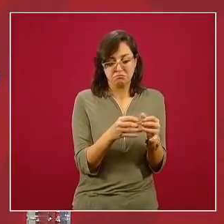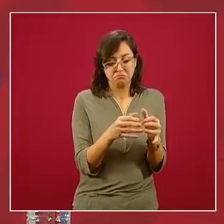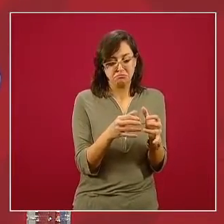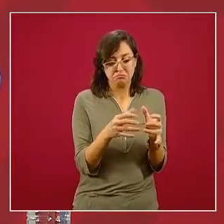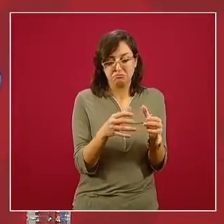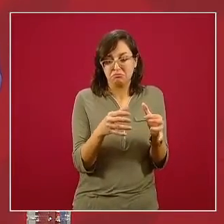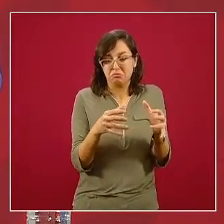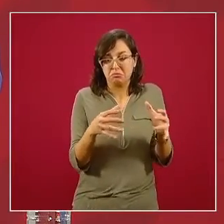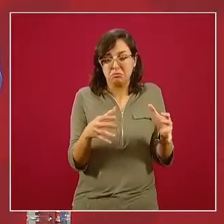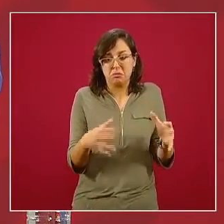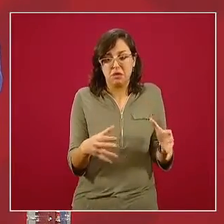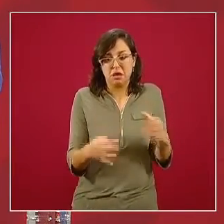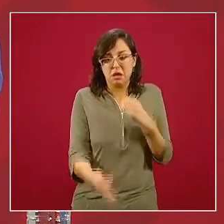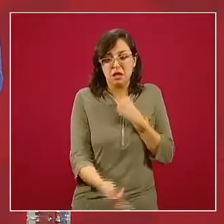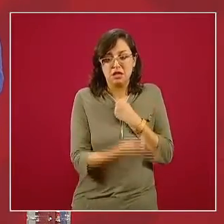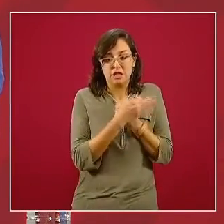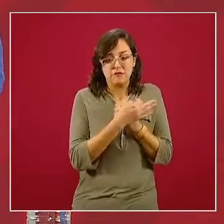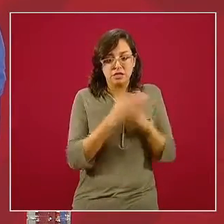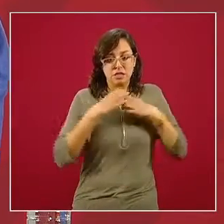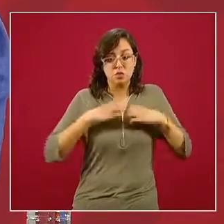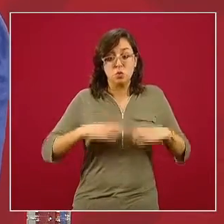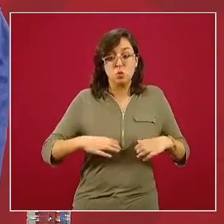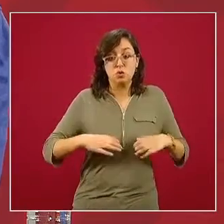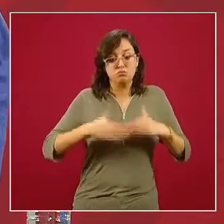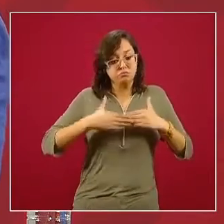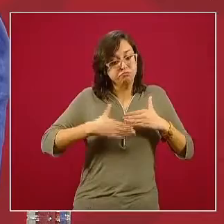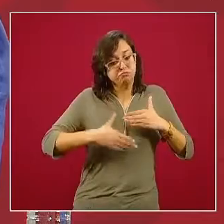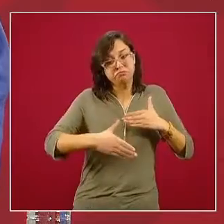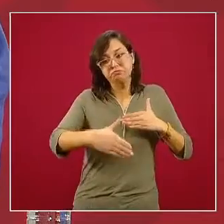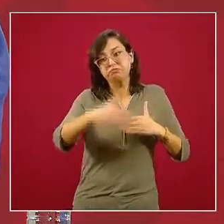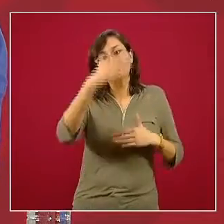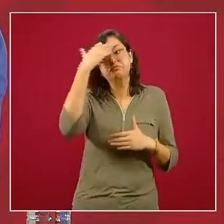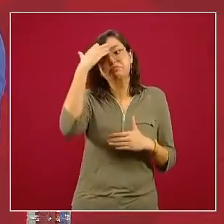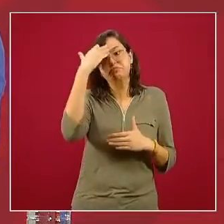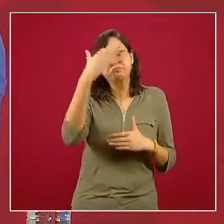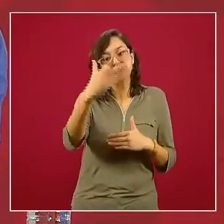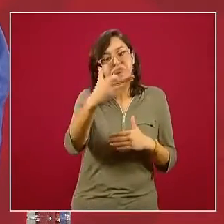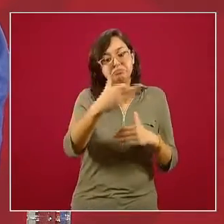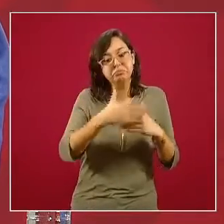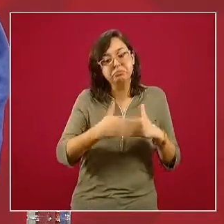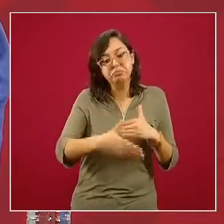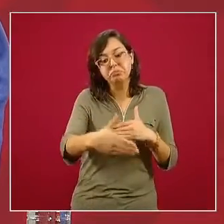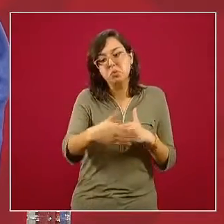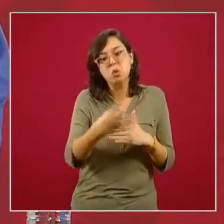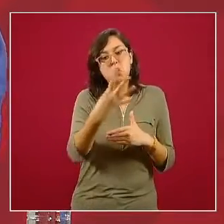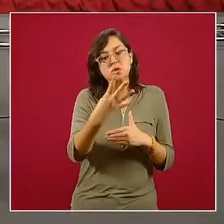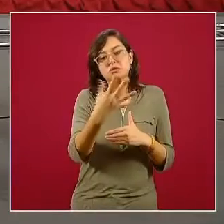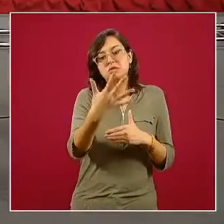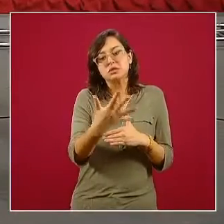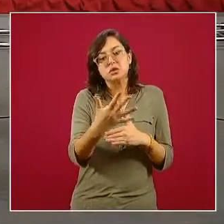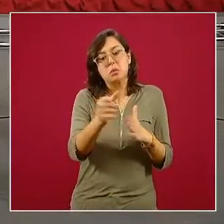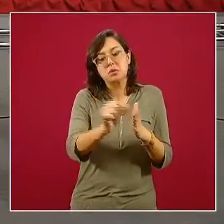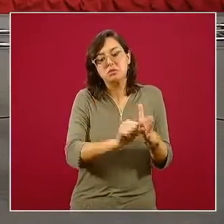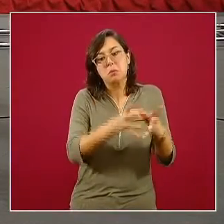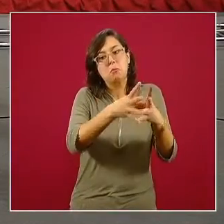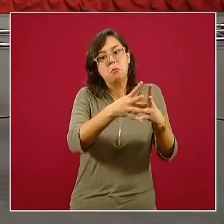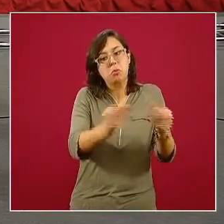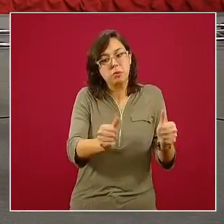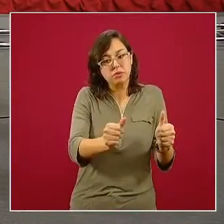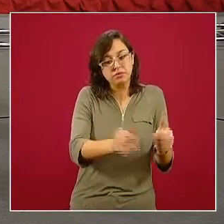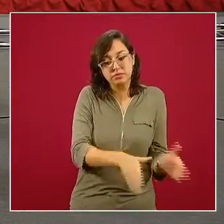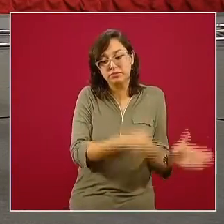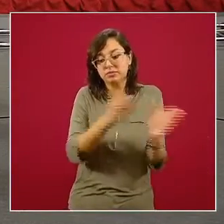pocos días después de la infección y duran generalmente poco tiempo, 4, 5, 6 meses. Y están